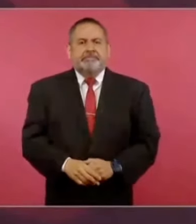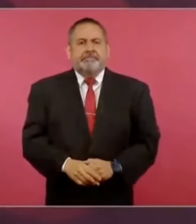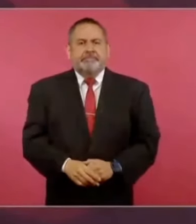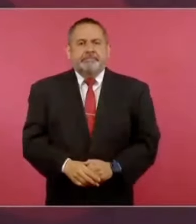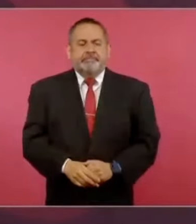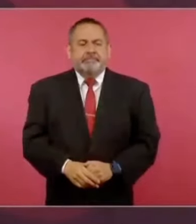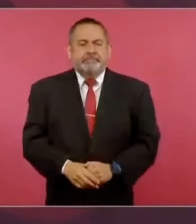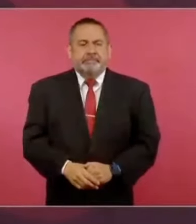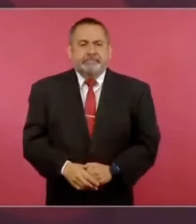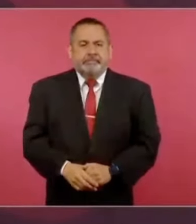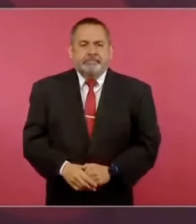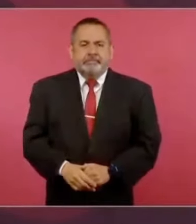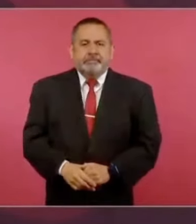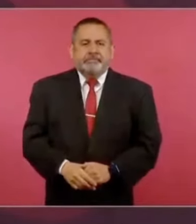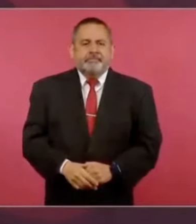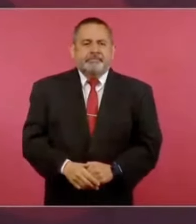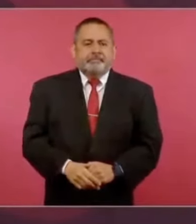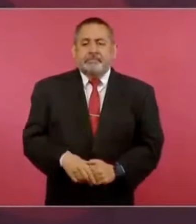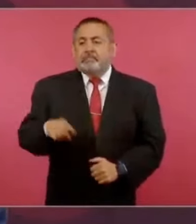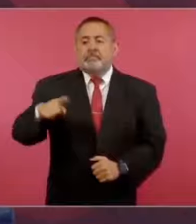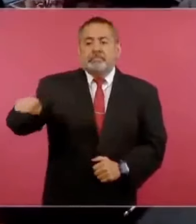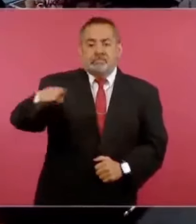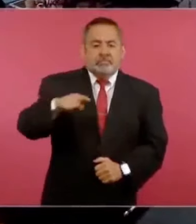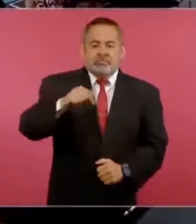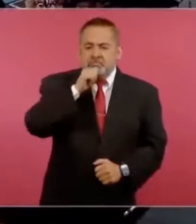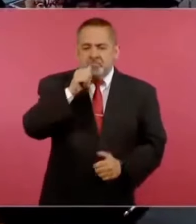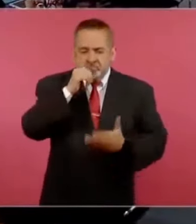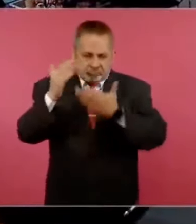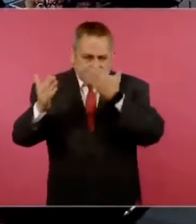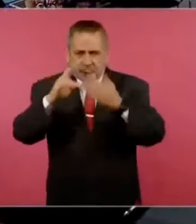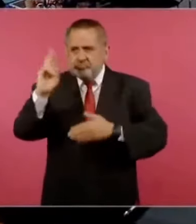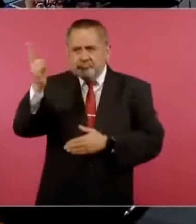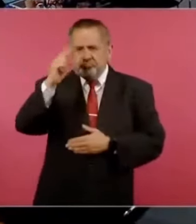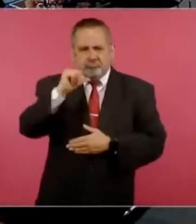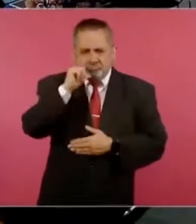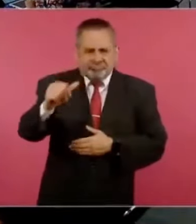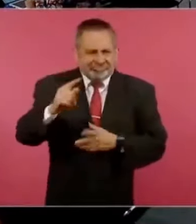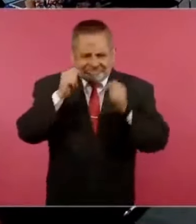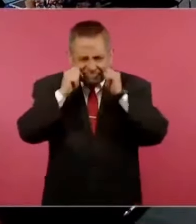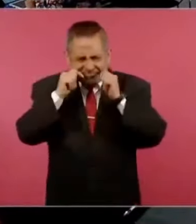que ni siquiera han ido a las universidades.